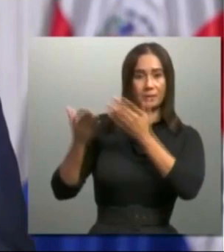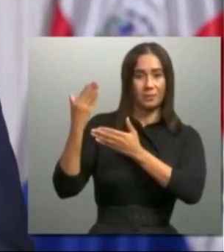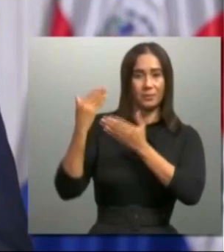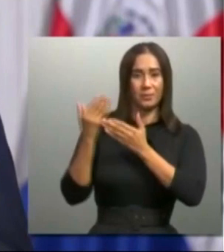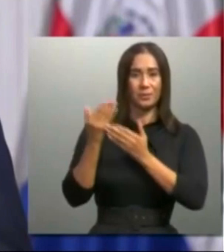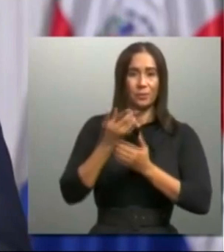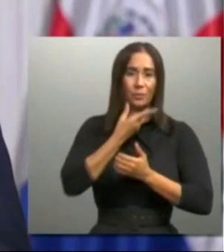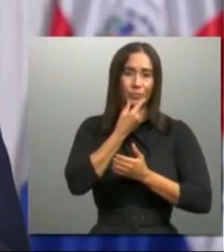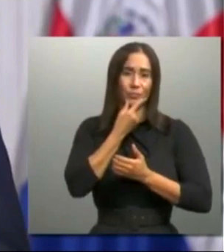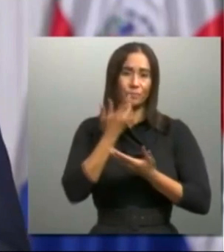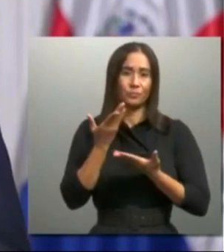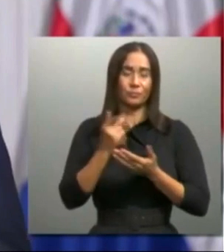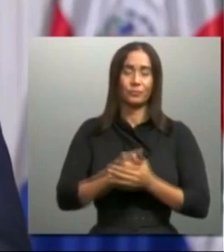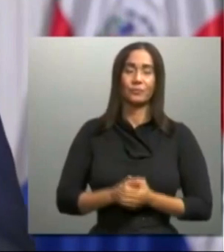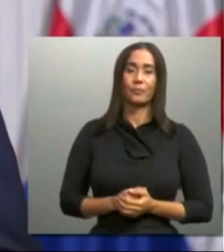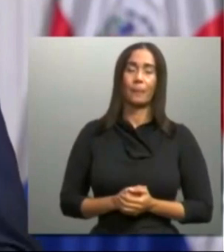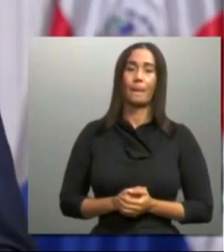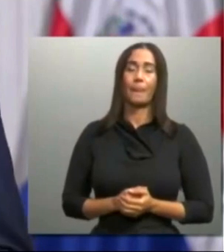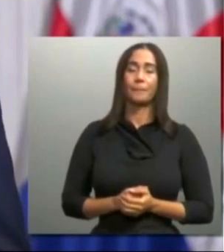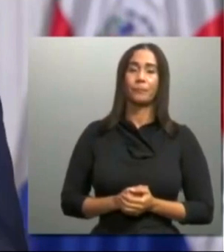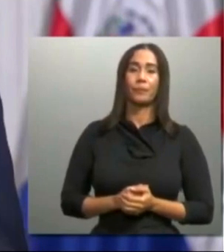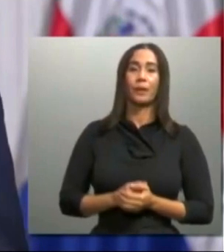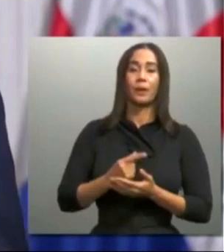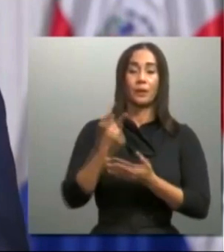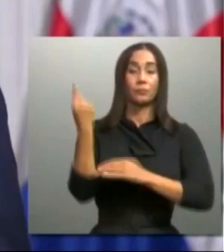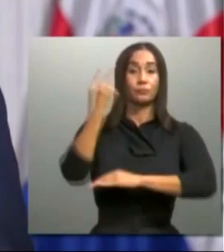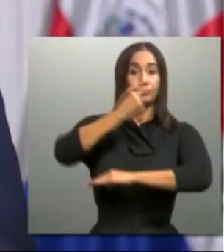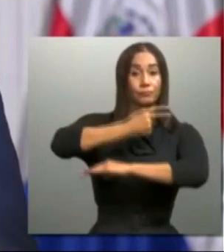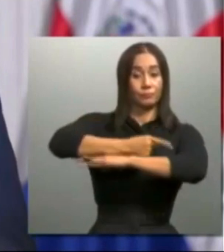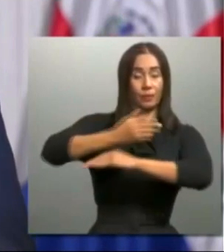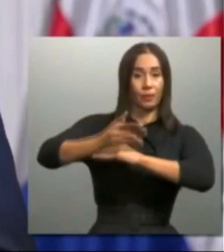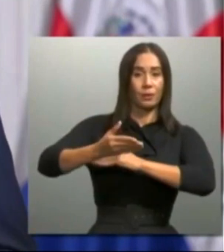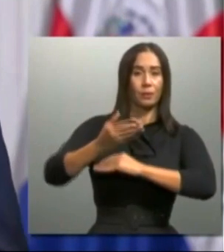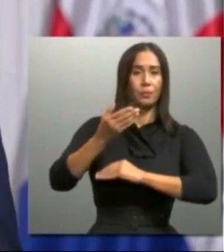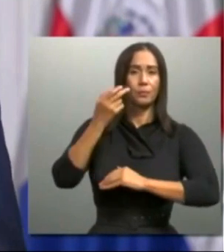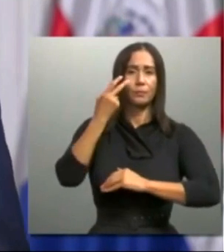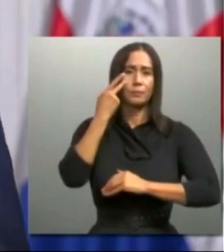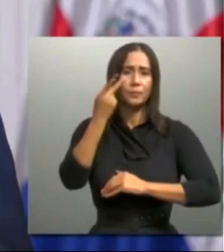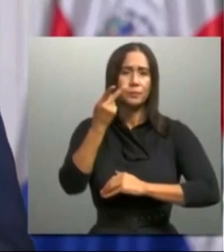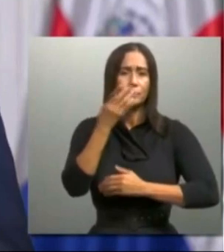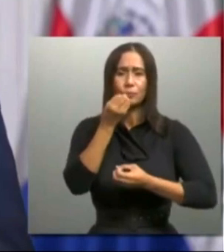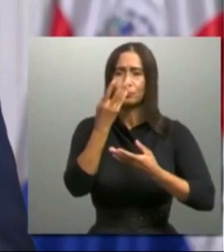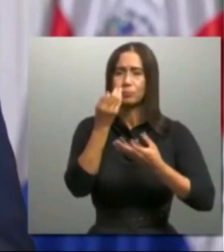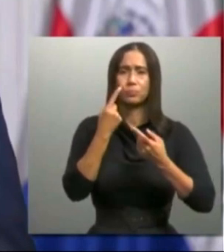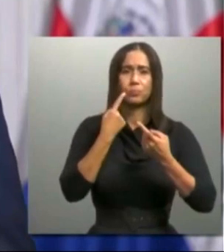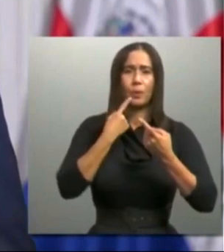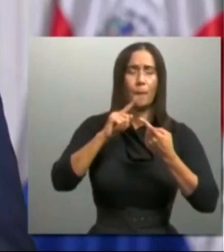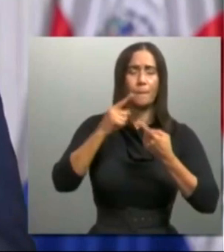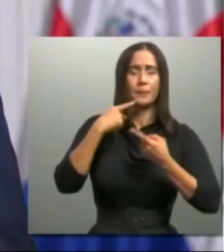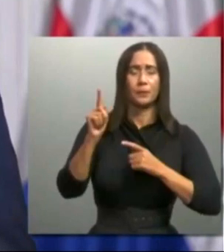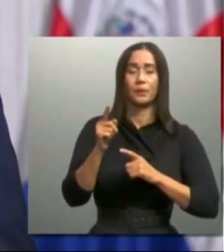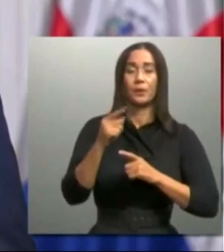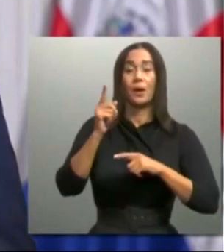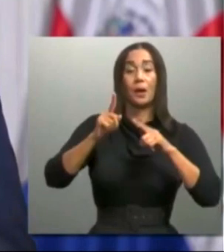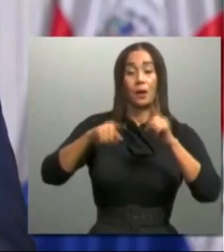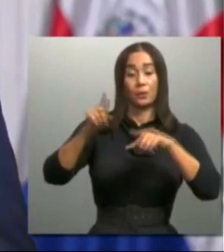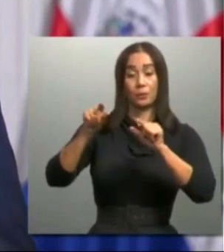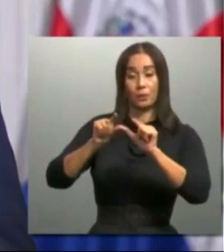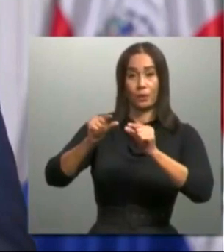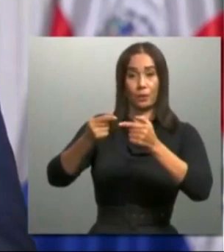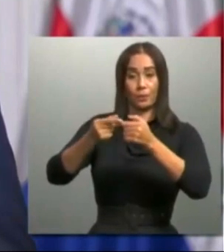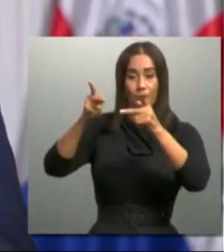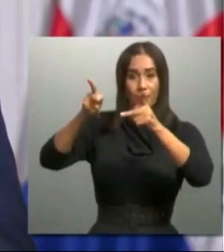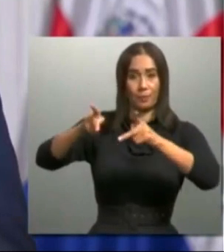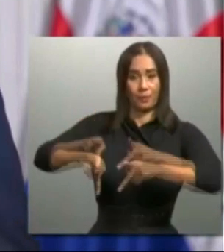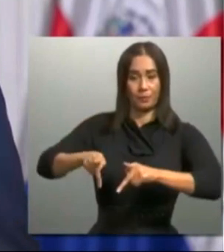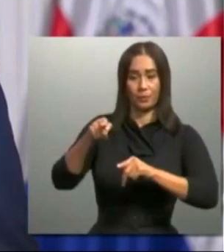lo más importante es que el caso que él se estaba quitando de encima no era más y nada menos que el